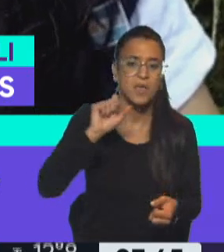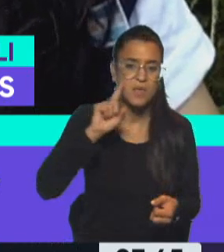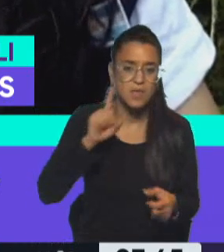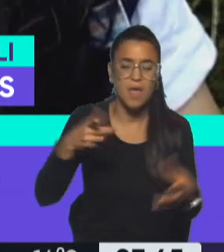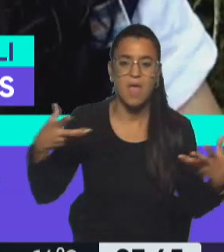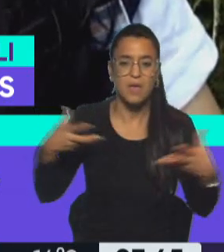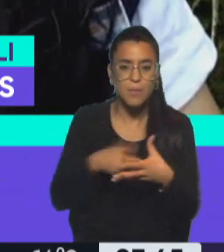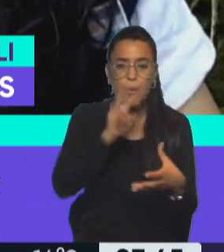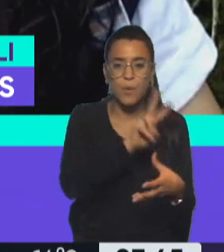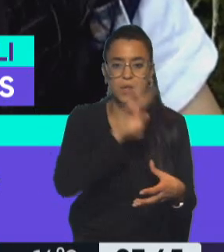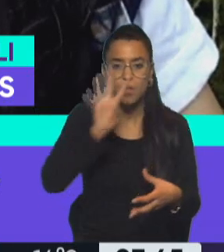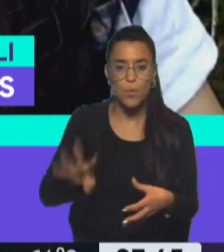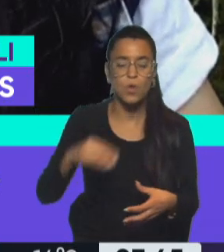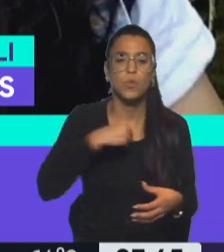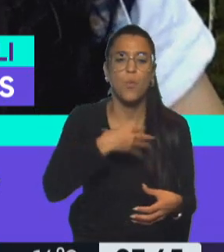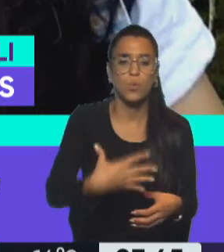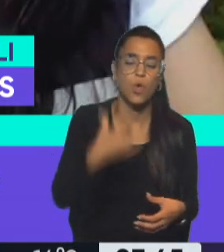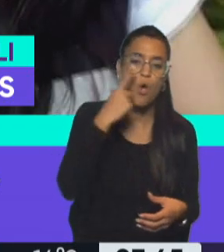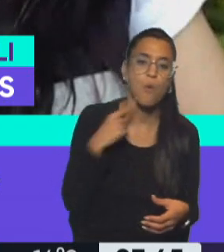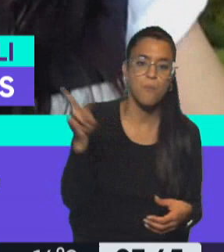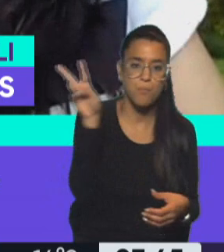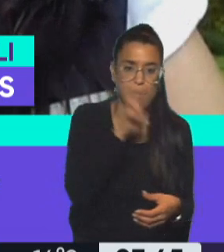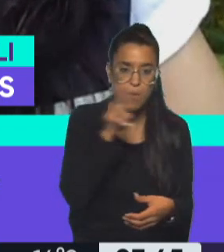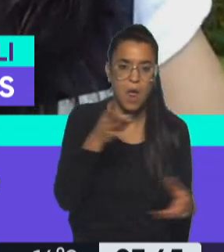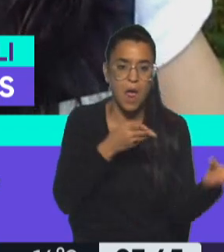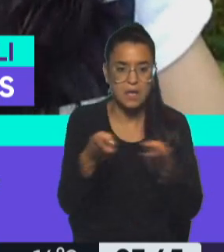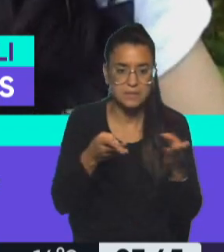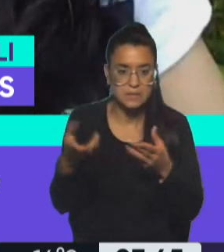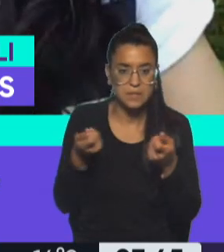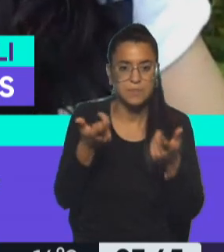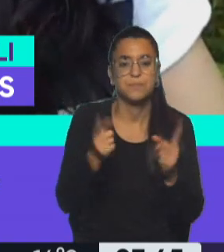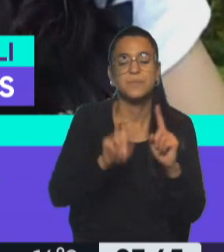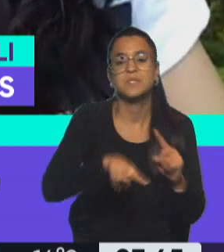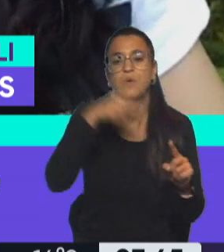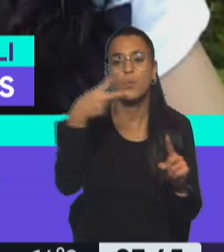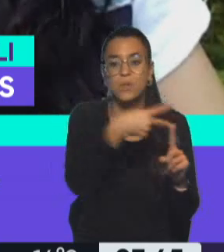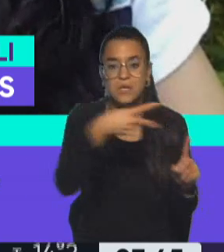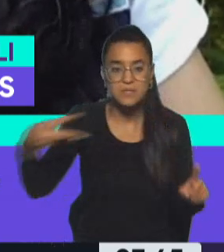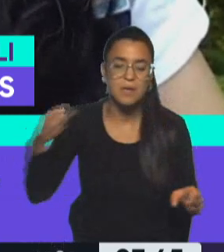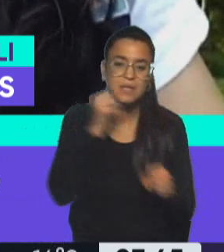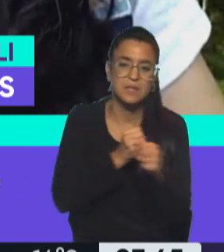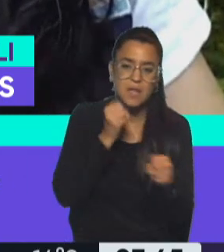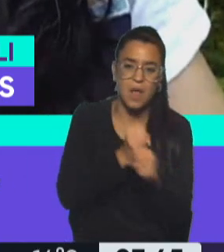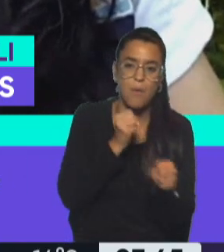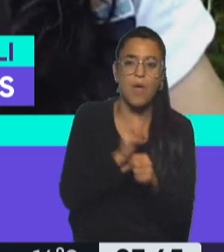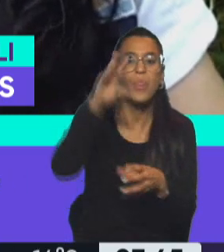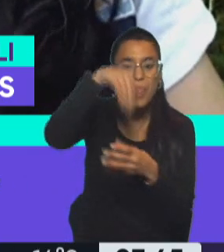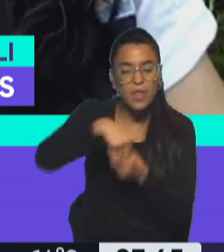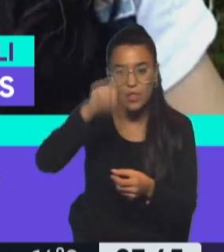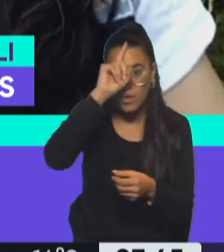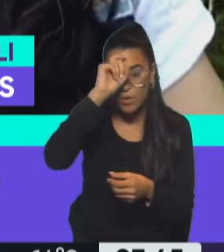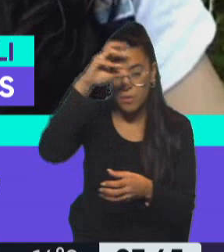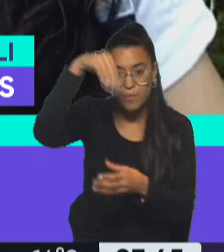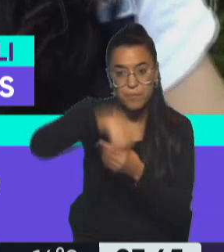un equipo de 24 voluntarios y voluntarias brindando asistencia. La segunda semana fue una semana de trabajo en el hospital, complementando